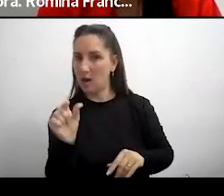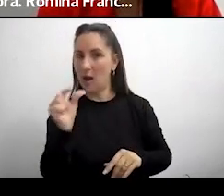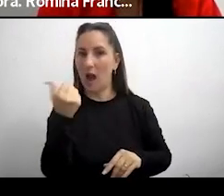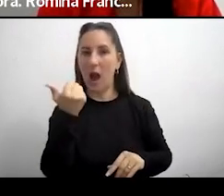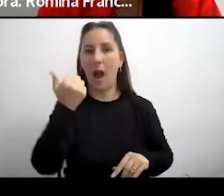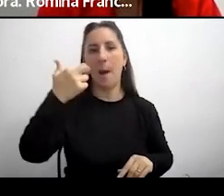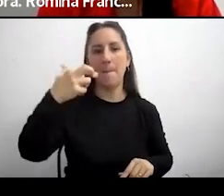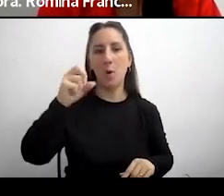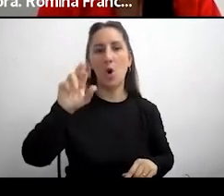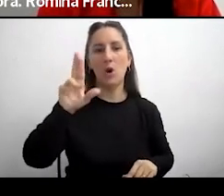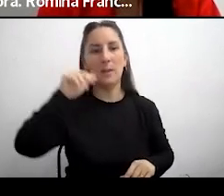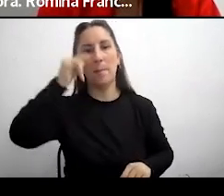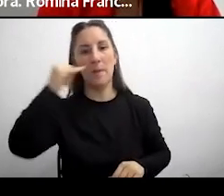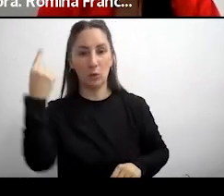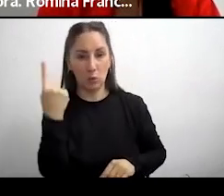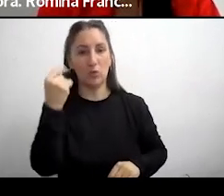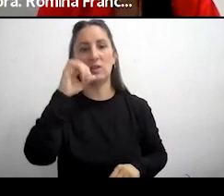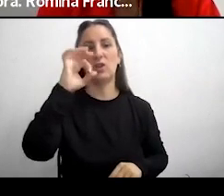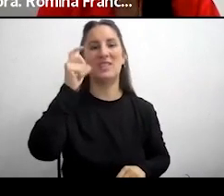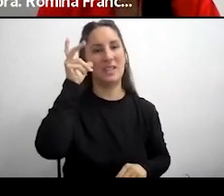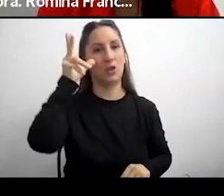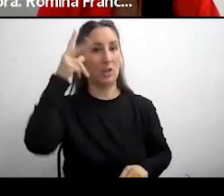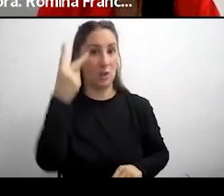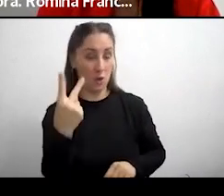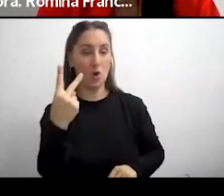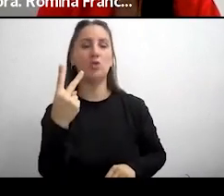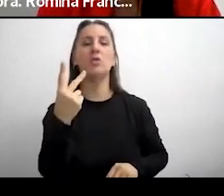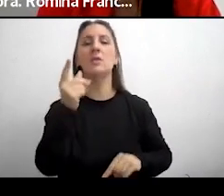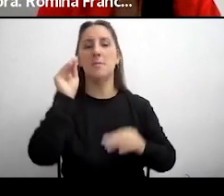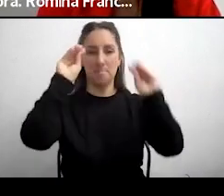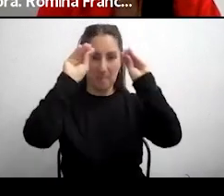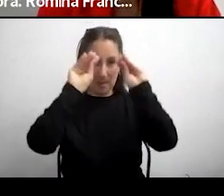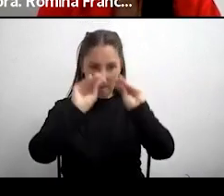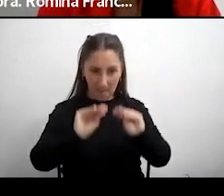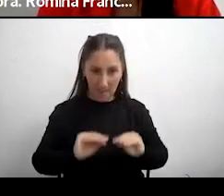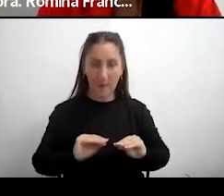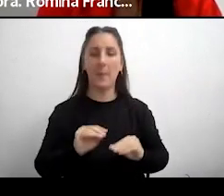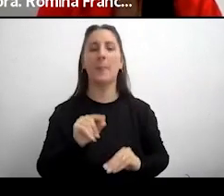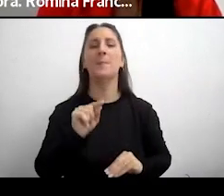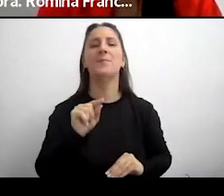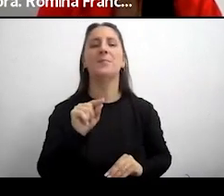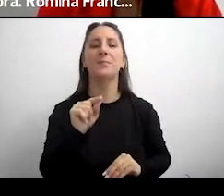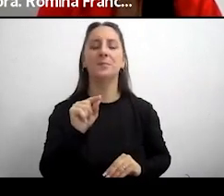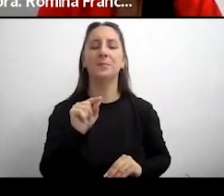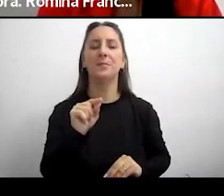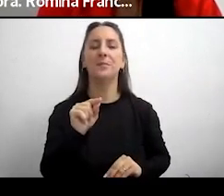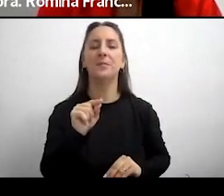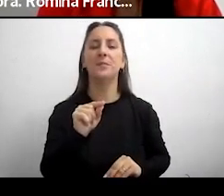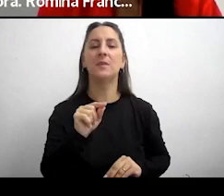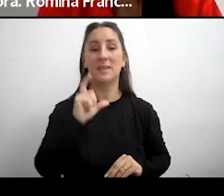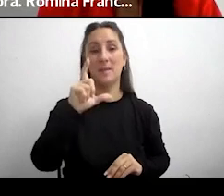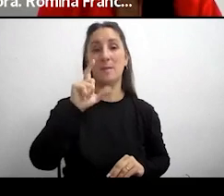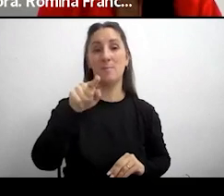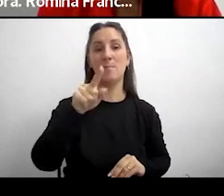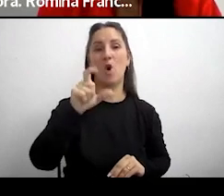por 0,7912, 0,6782 y los que siguen, vamos a aplicarle este coeficiente